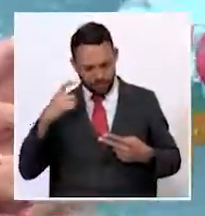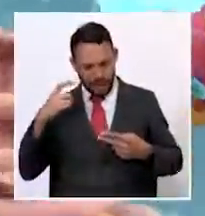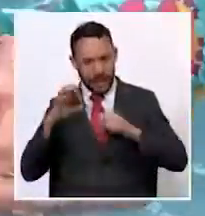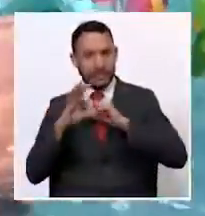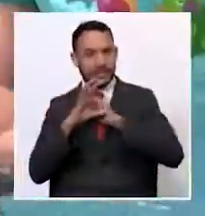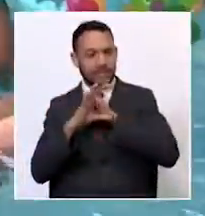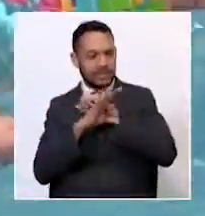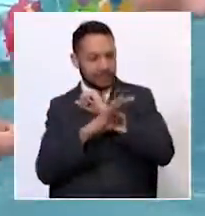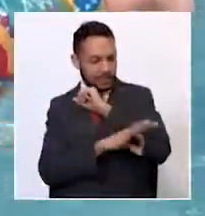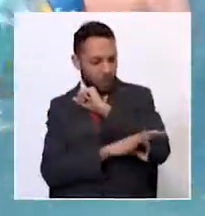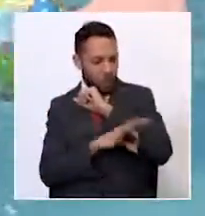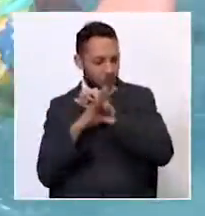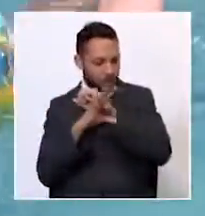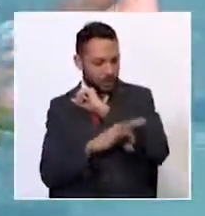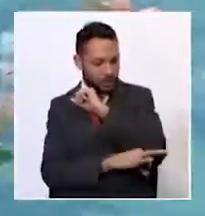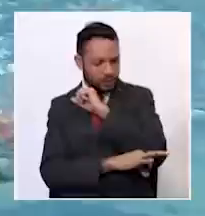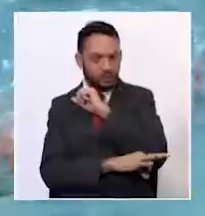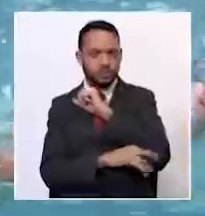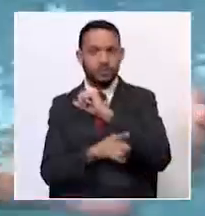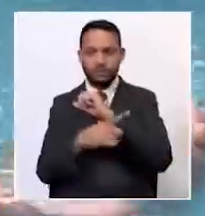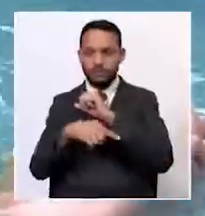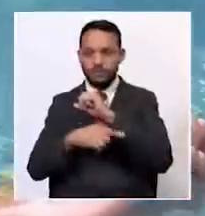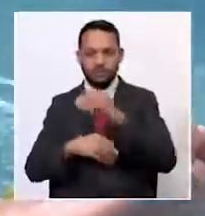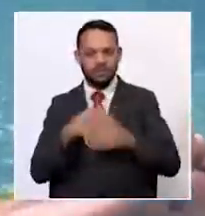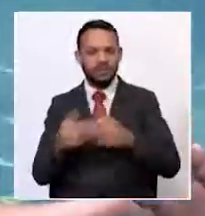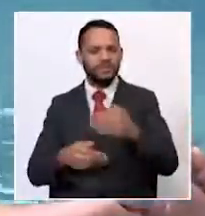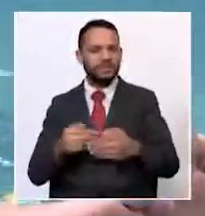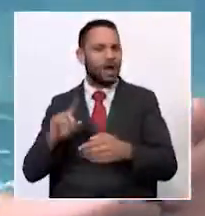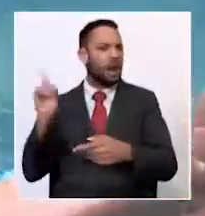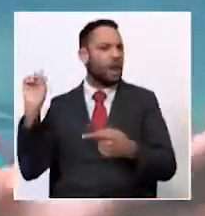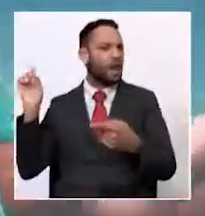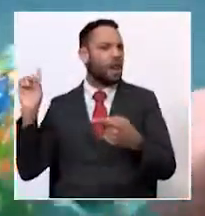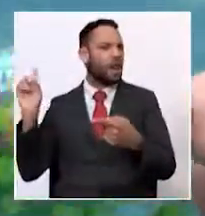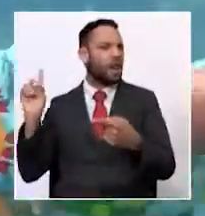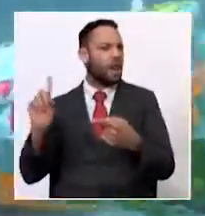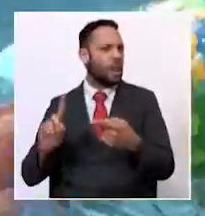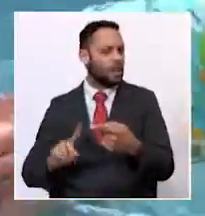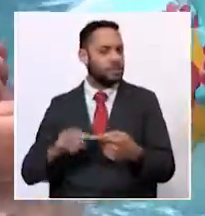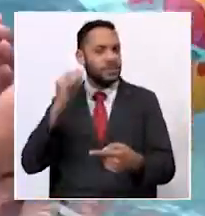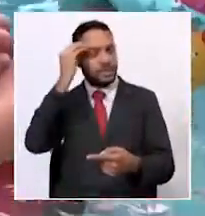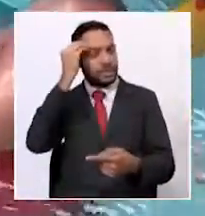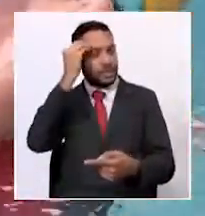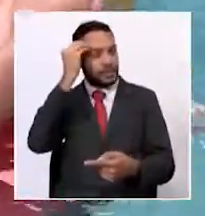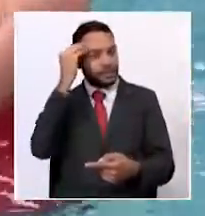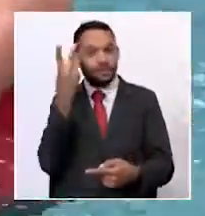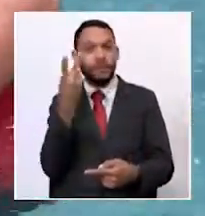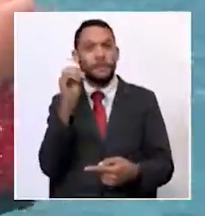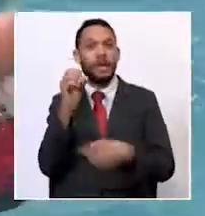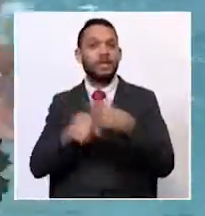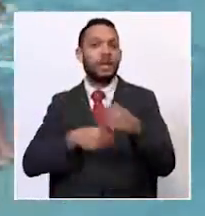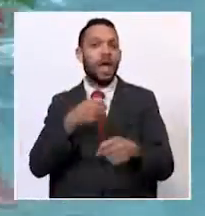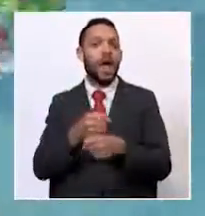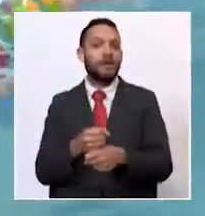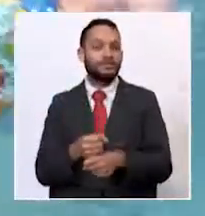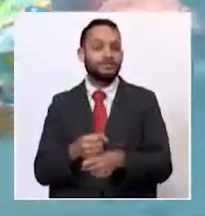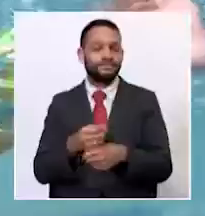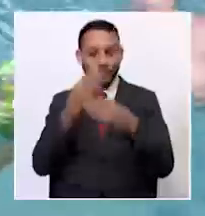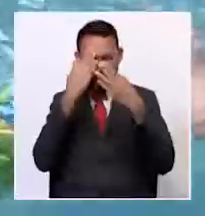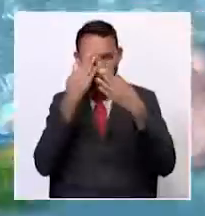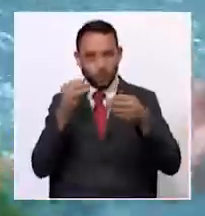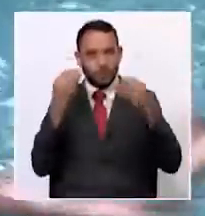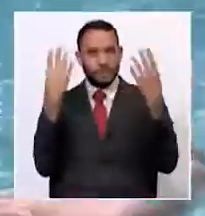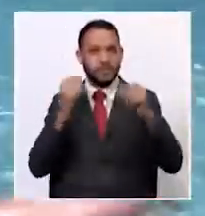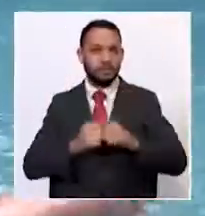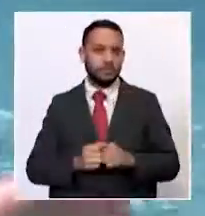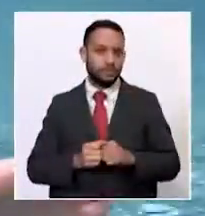el desencadenante de un proceso que dura muchos años, como dice el doctor Rojas, uno dura 20 años para realizar una cosa de la noche a